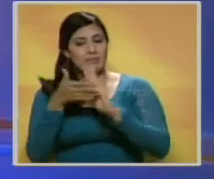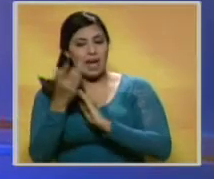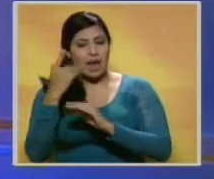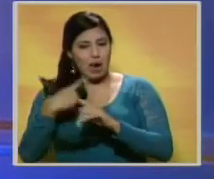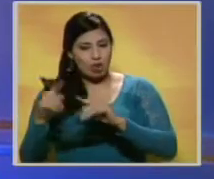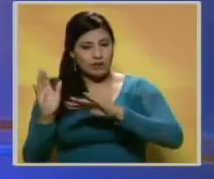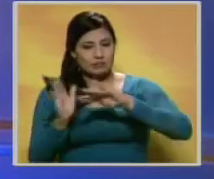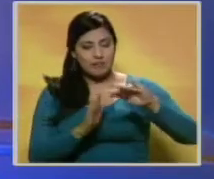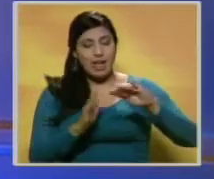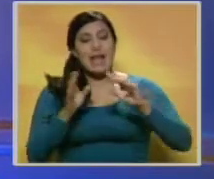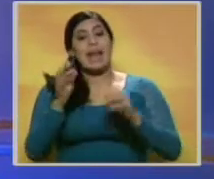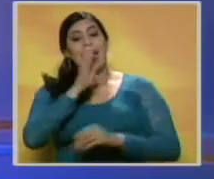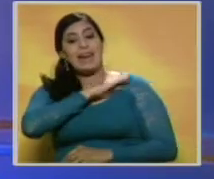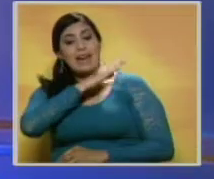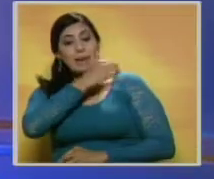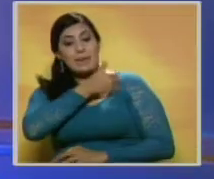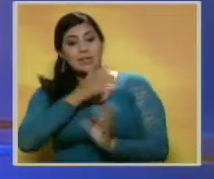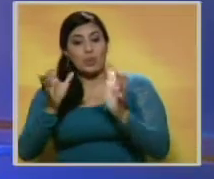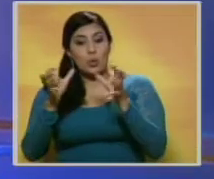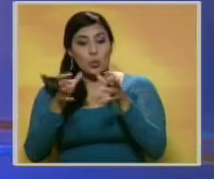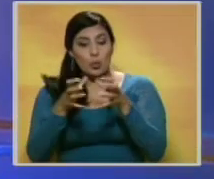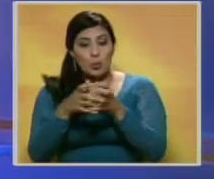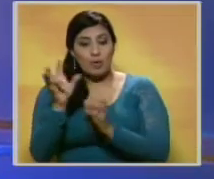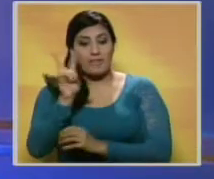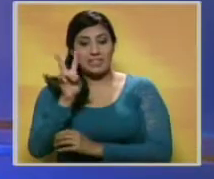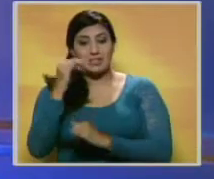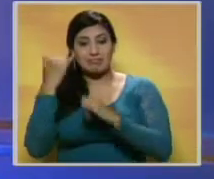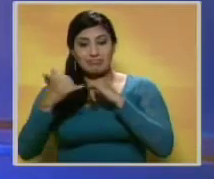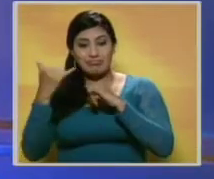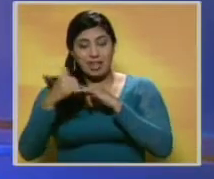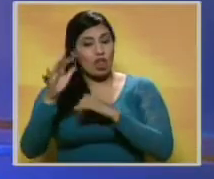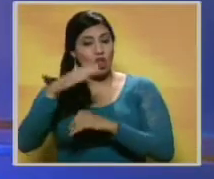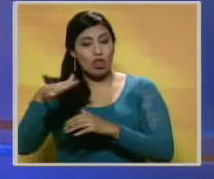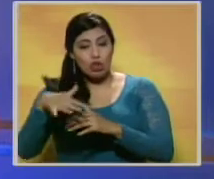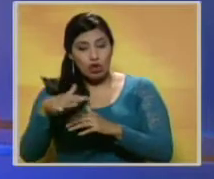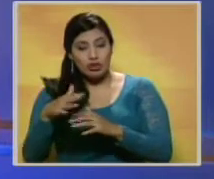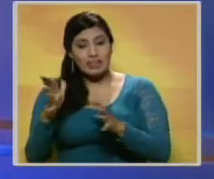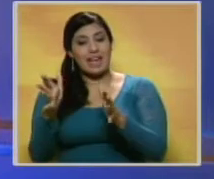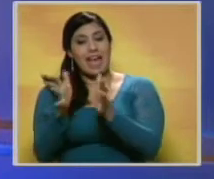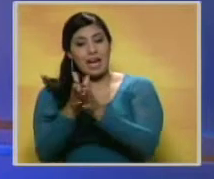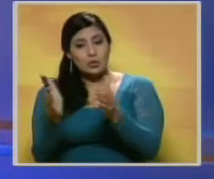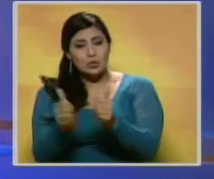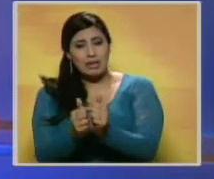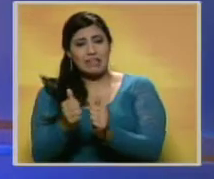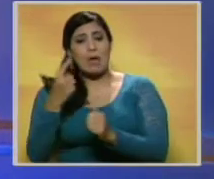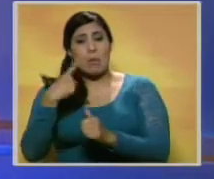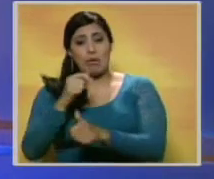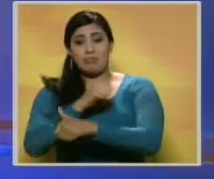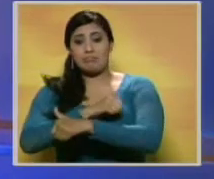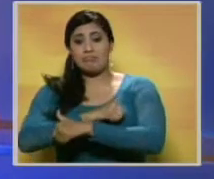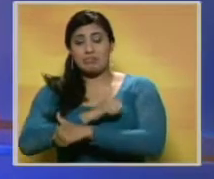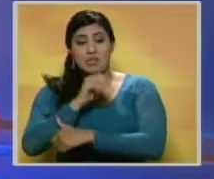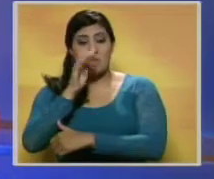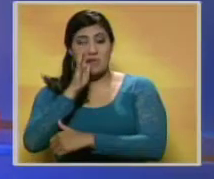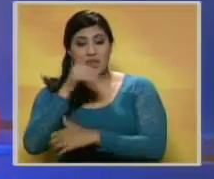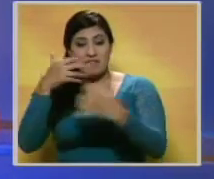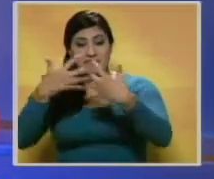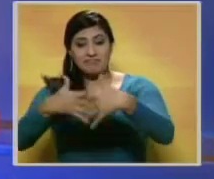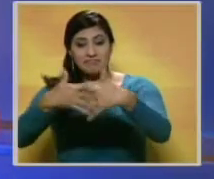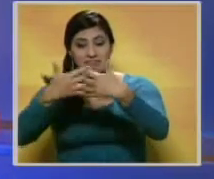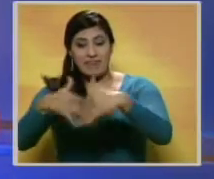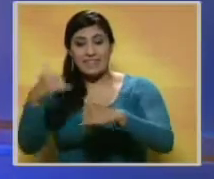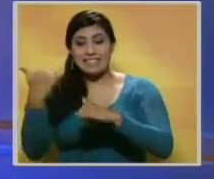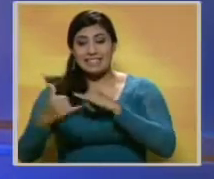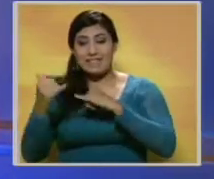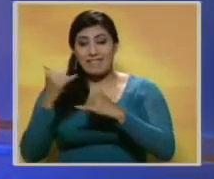más. Representantes de la Cámara Venezolana de Licoreros en el estado de Anzoátegui temen que una posible paralización de las plantas de producción